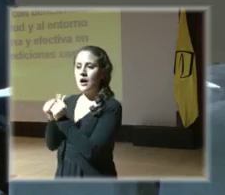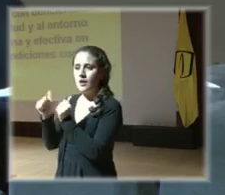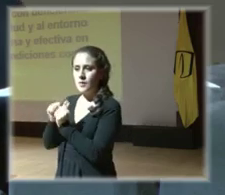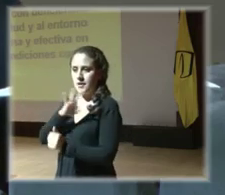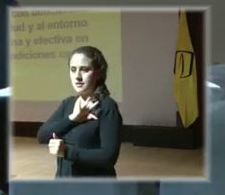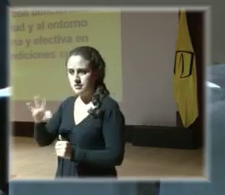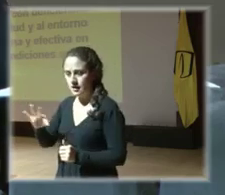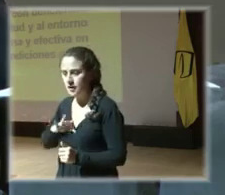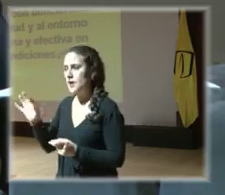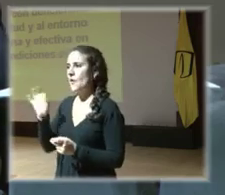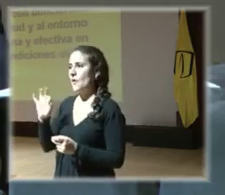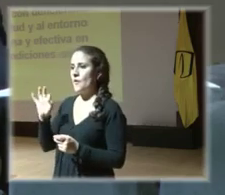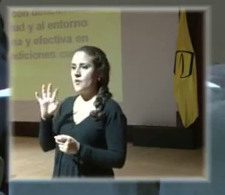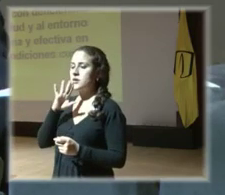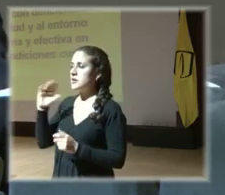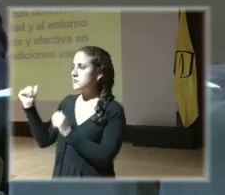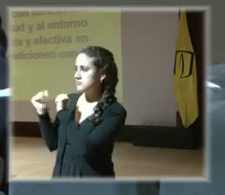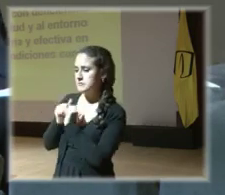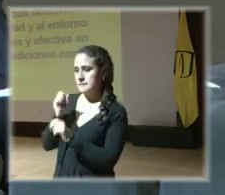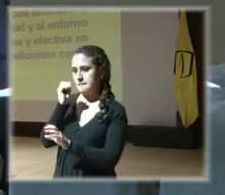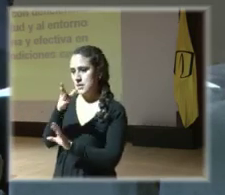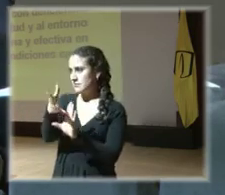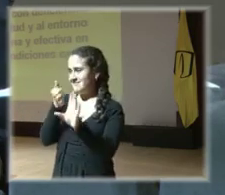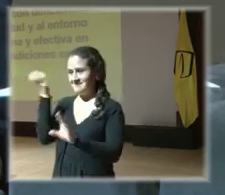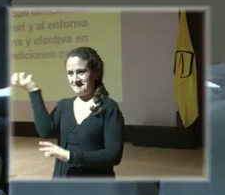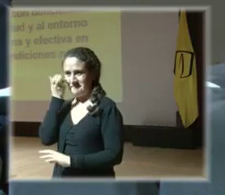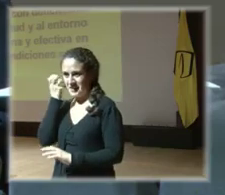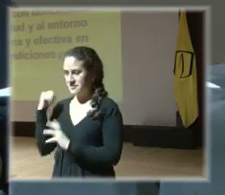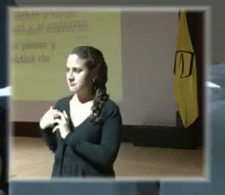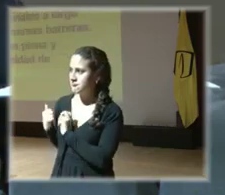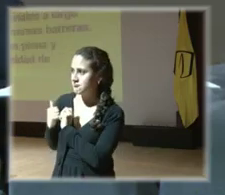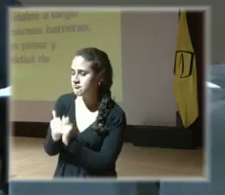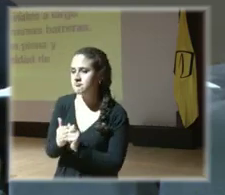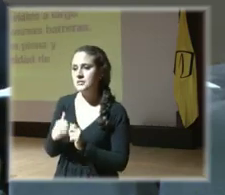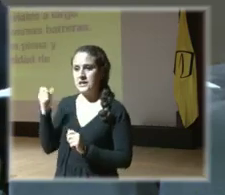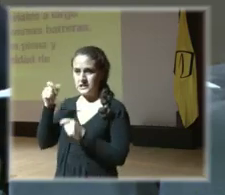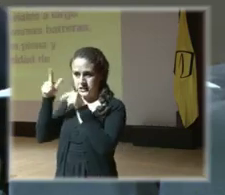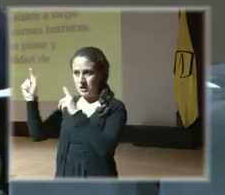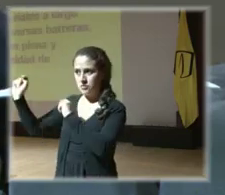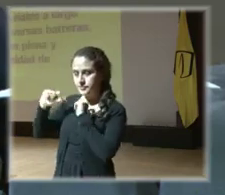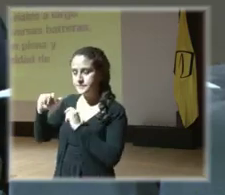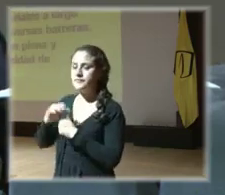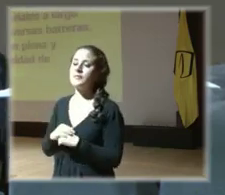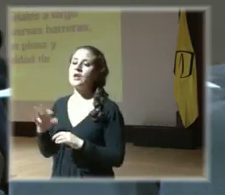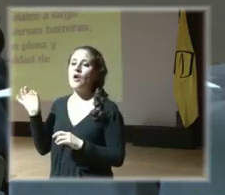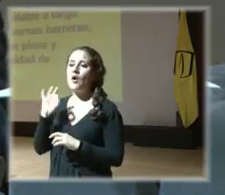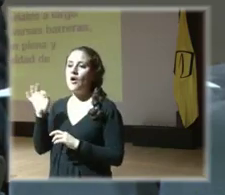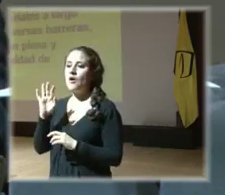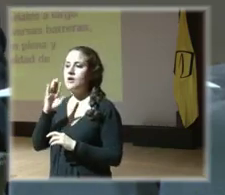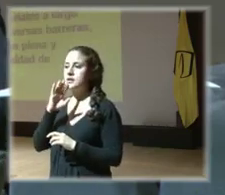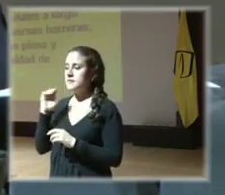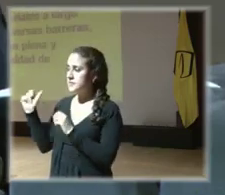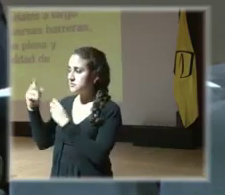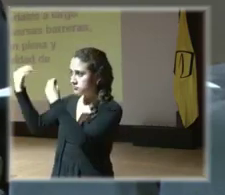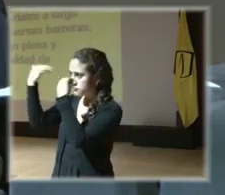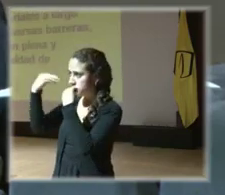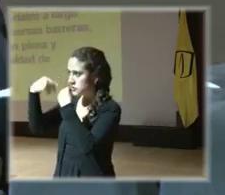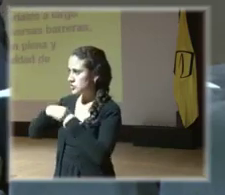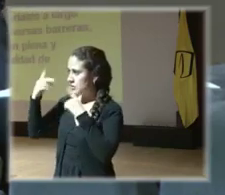terapéuticos, una persona que le acompaña al banco a cobrar la pensión, un equipo que le enseñe a tomar decisiones, es